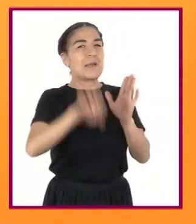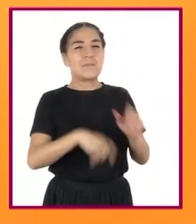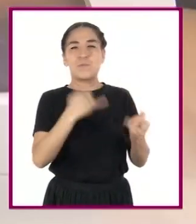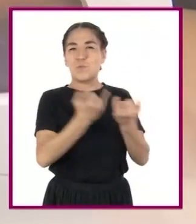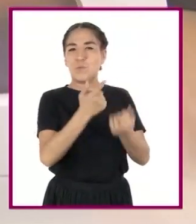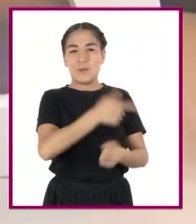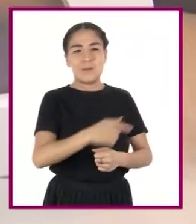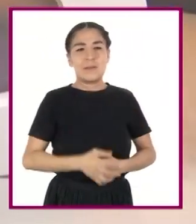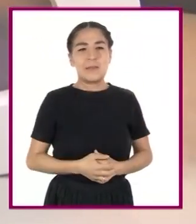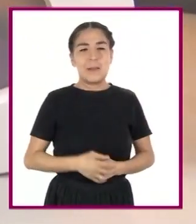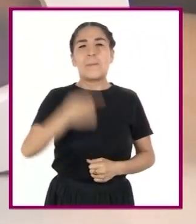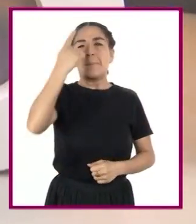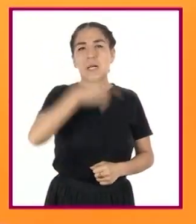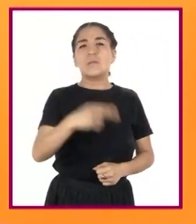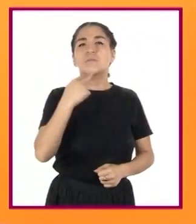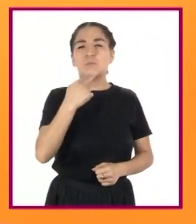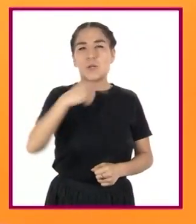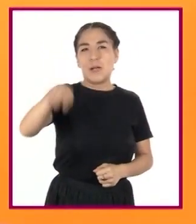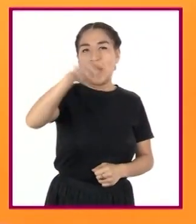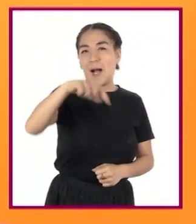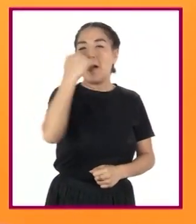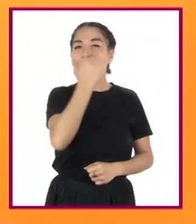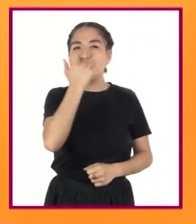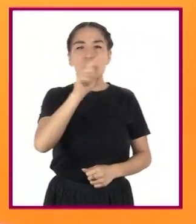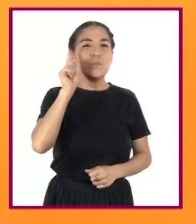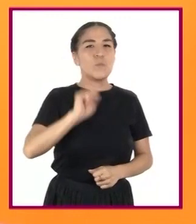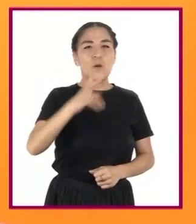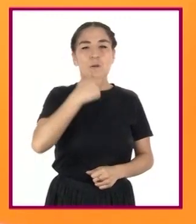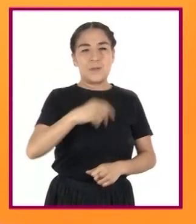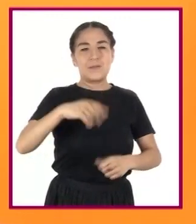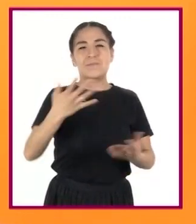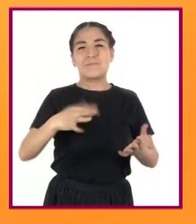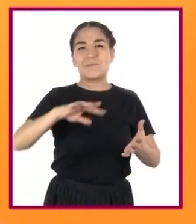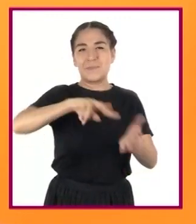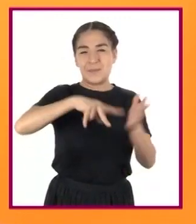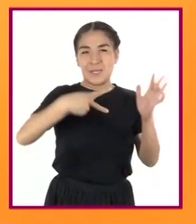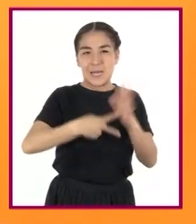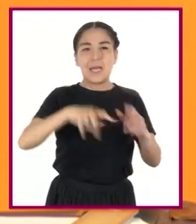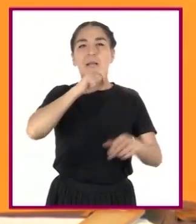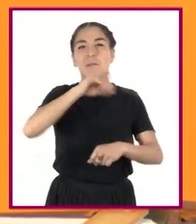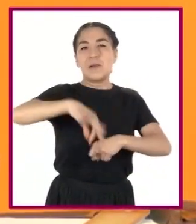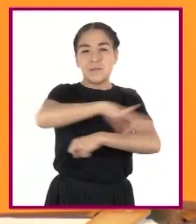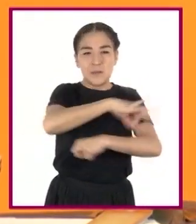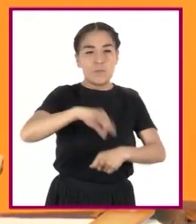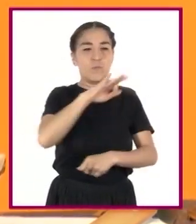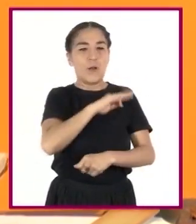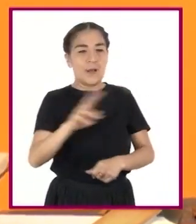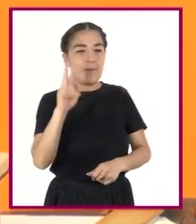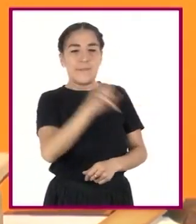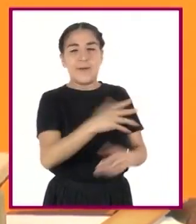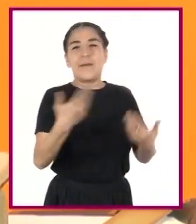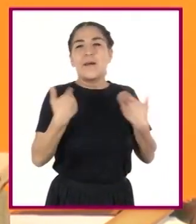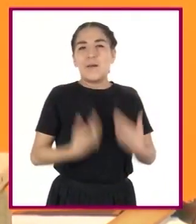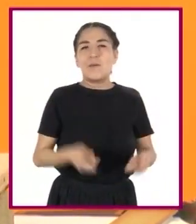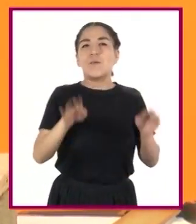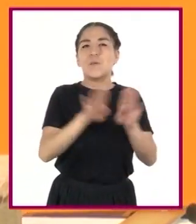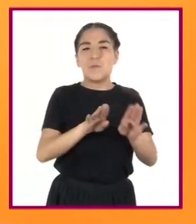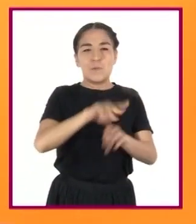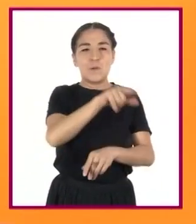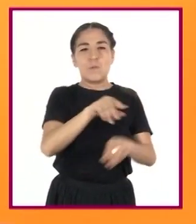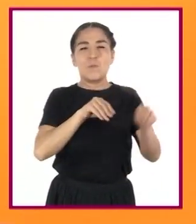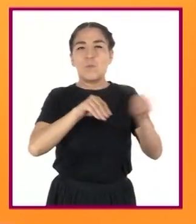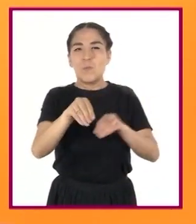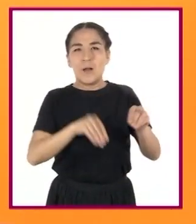ello, ya que sirve para que las alumnas y los alumnos de arquitectura e ingeniería puedan entender cómo influyen los